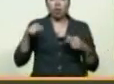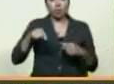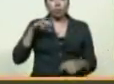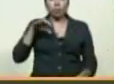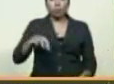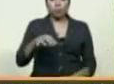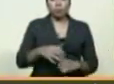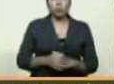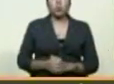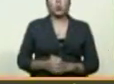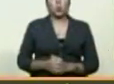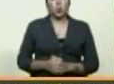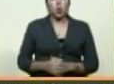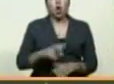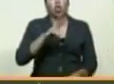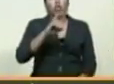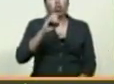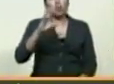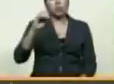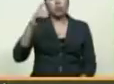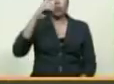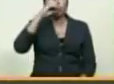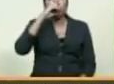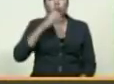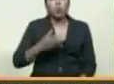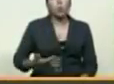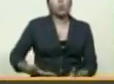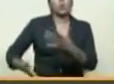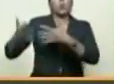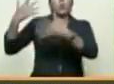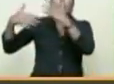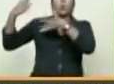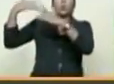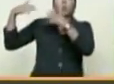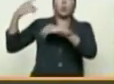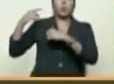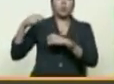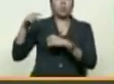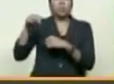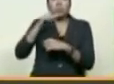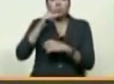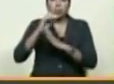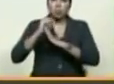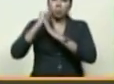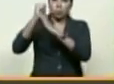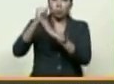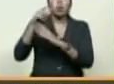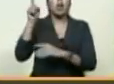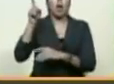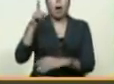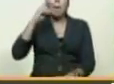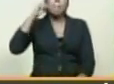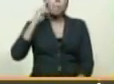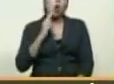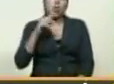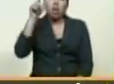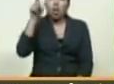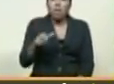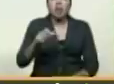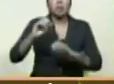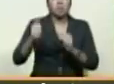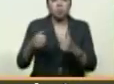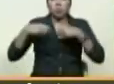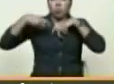hace 200 años, Bolívar emprendió una marcha en aceleración por